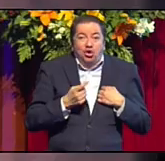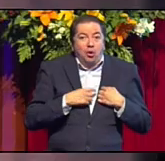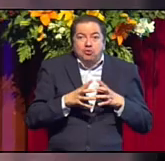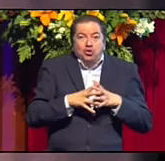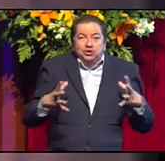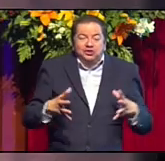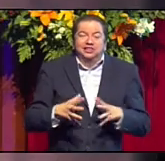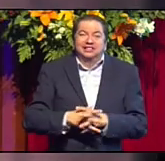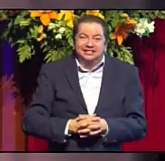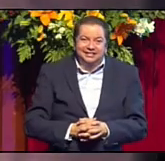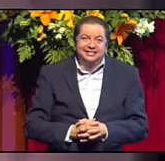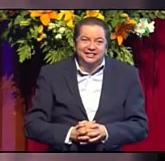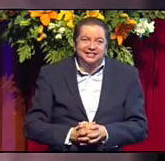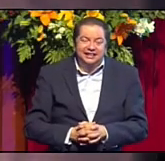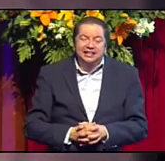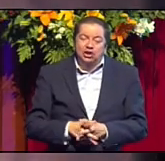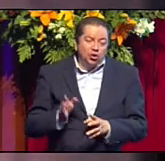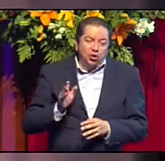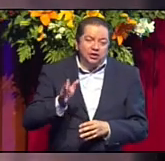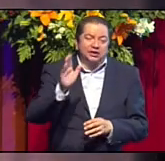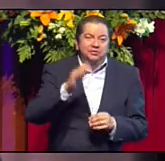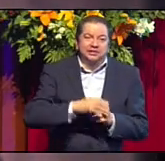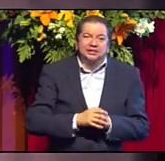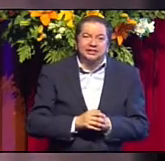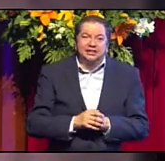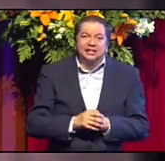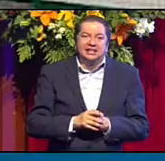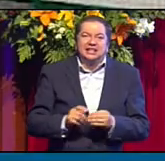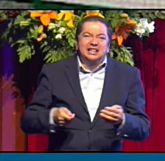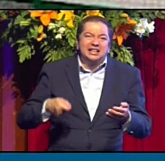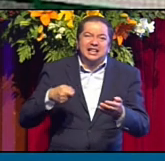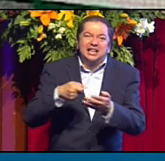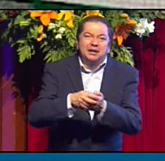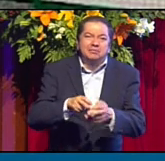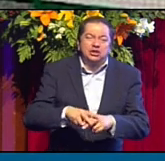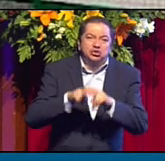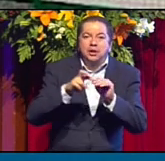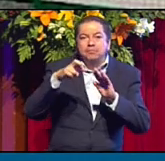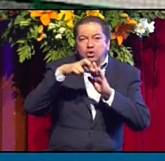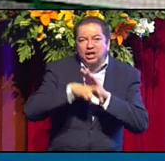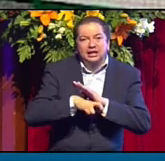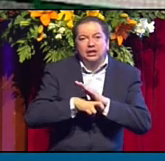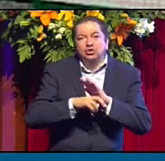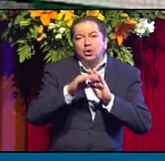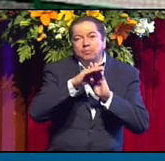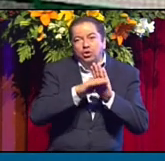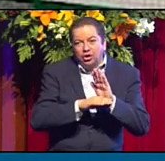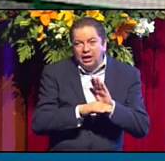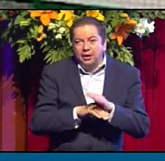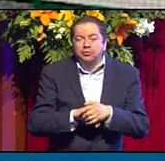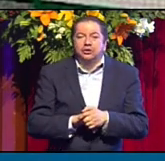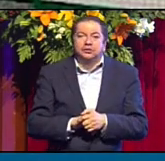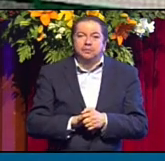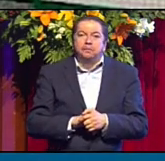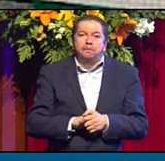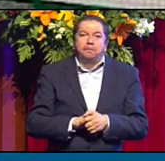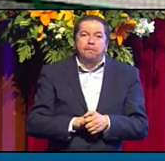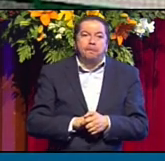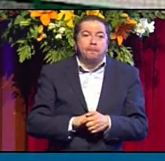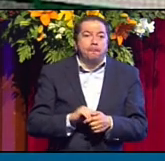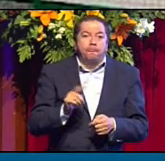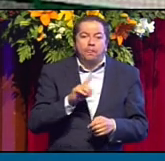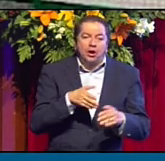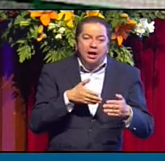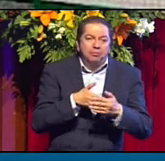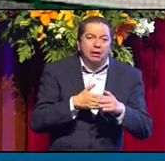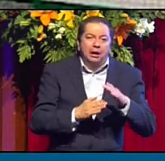mucho. Sigamos. Inversión en proyectos y programas. Y aquí vamos a hablar de lo que estábamos mencionando. No me voy a